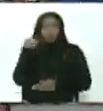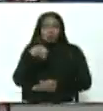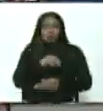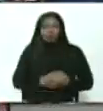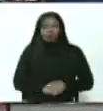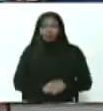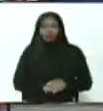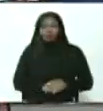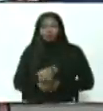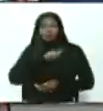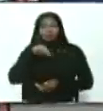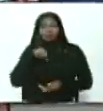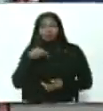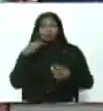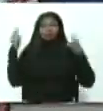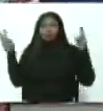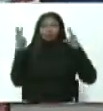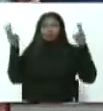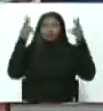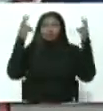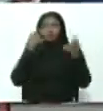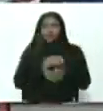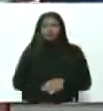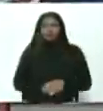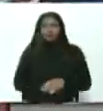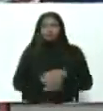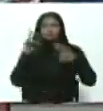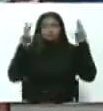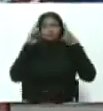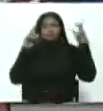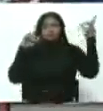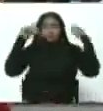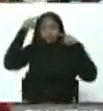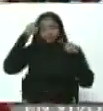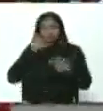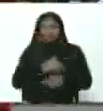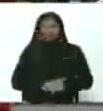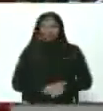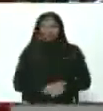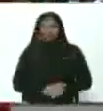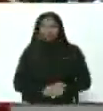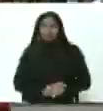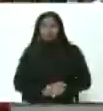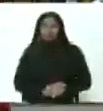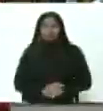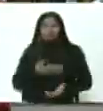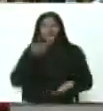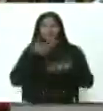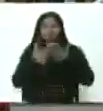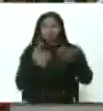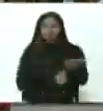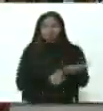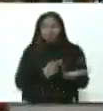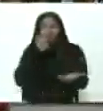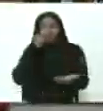noviembre nosotros venceremos. ¡Que viva Chávez! Gracias, hermanas y